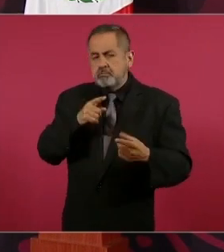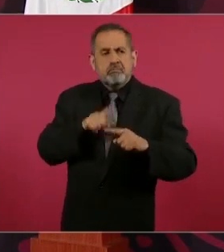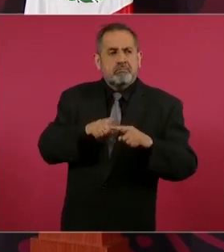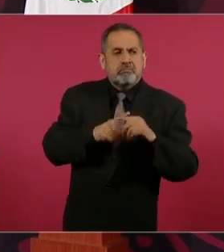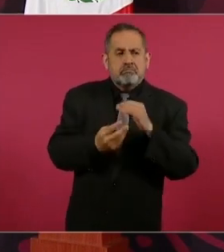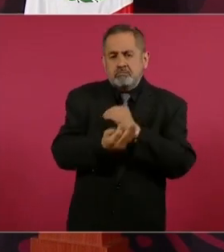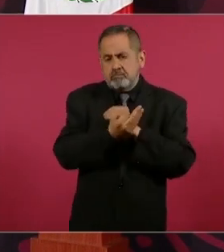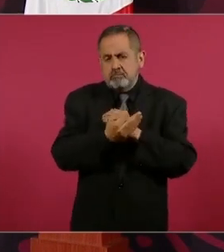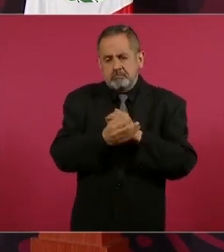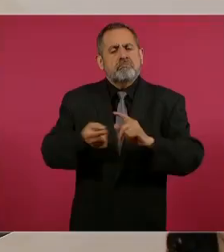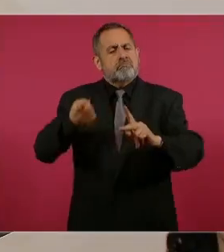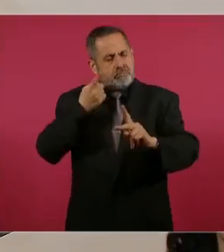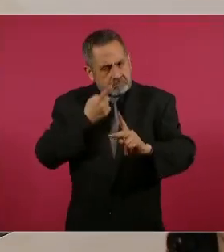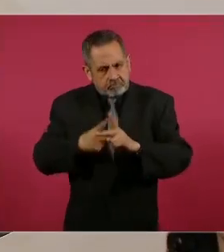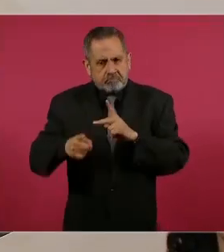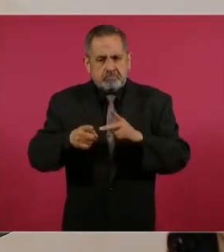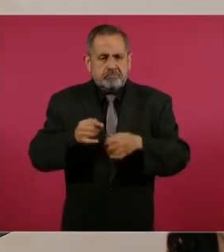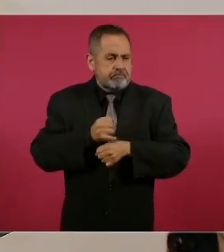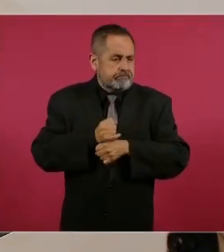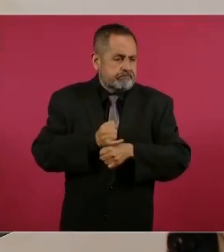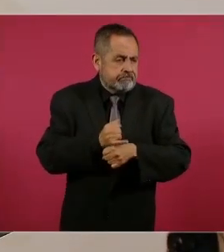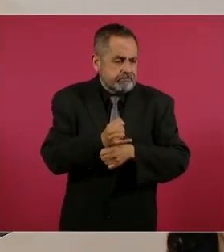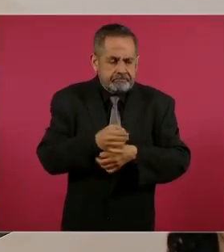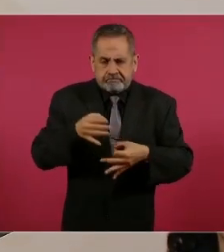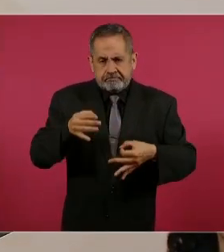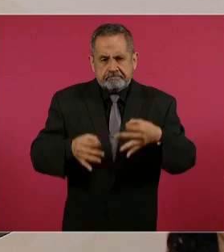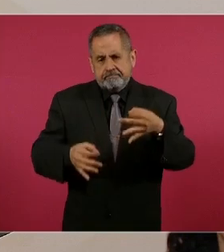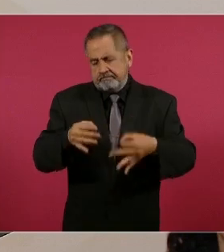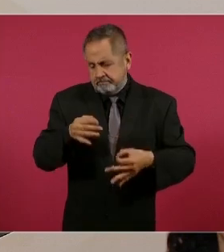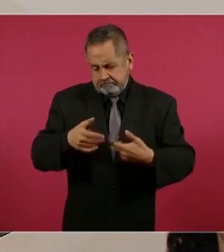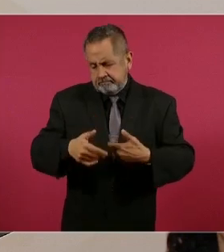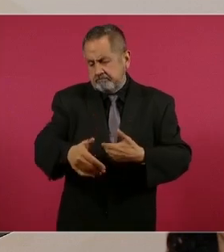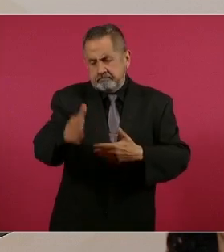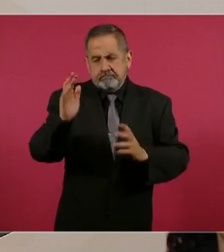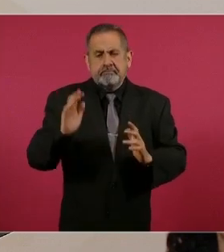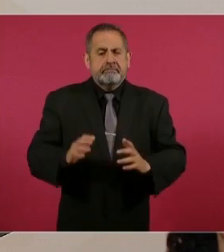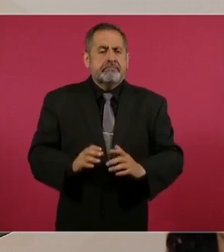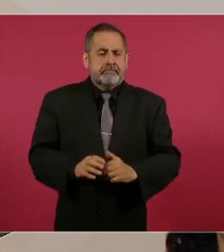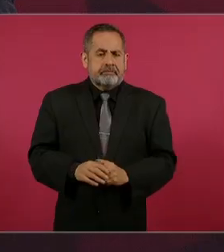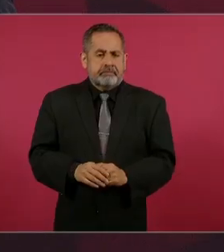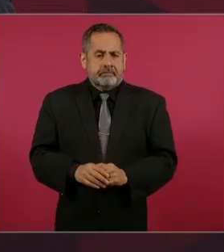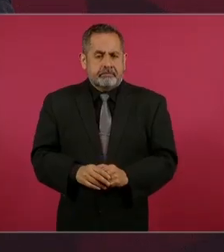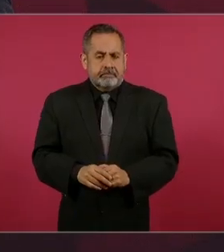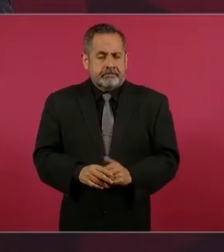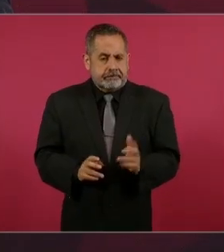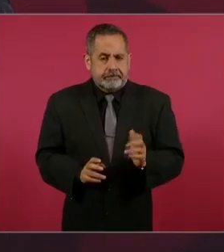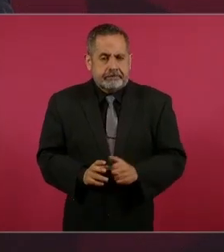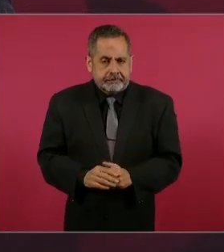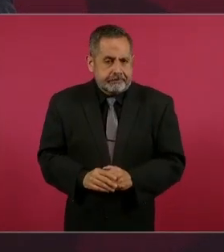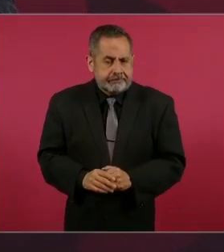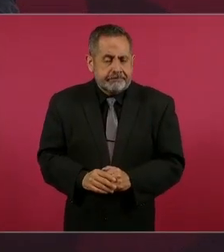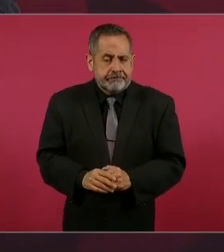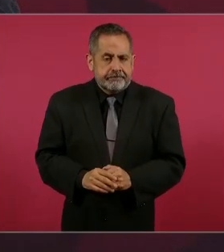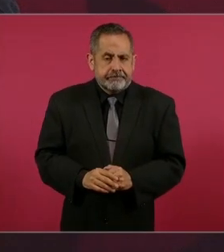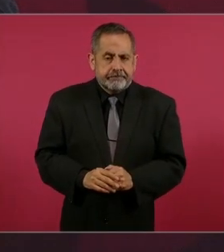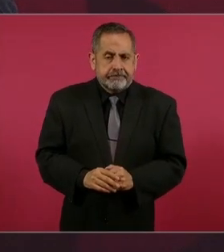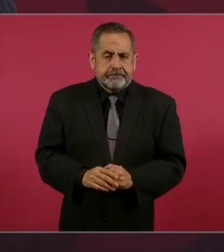y se inicia un proceso, pero no pueden ahora